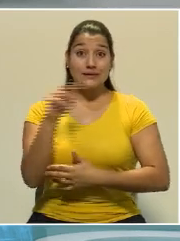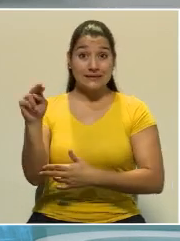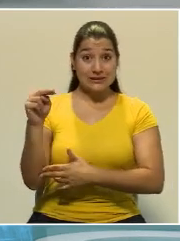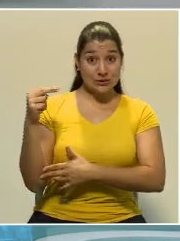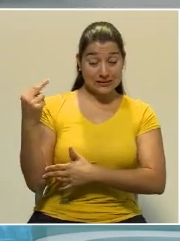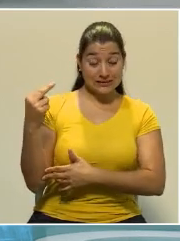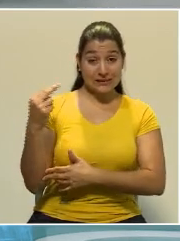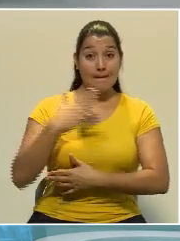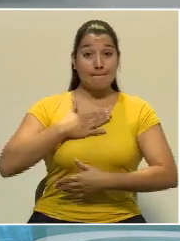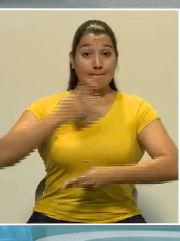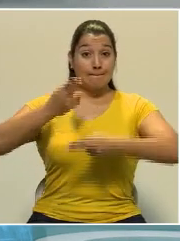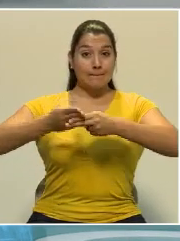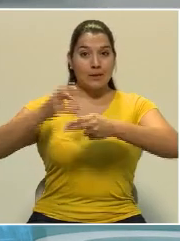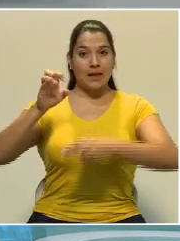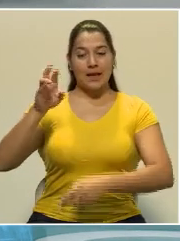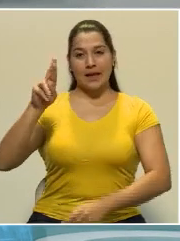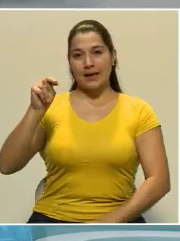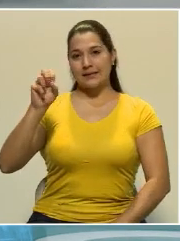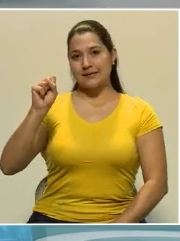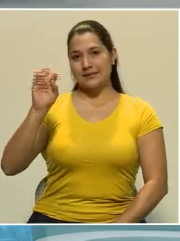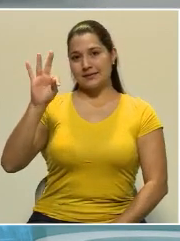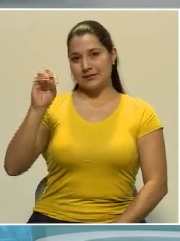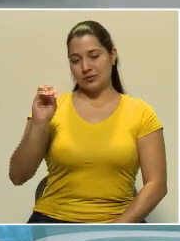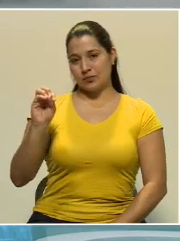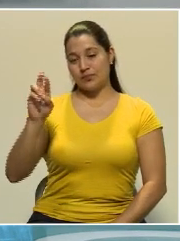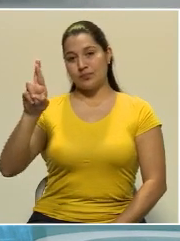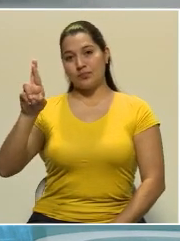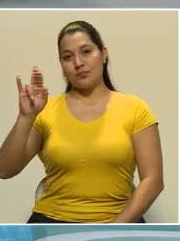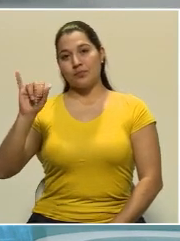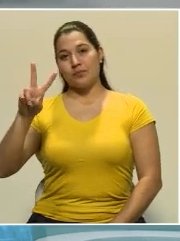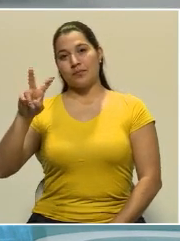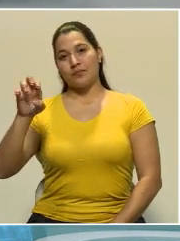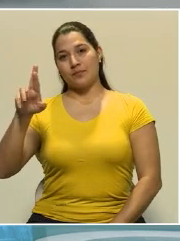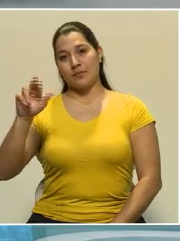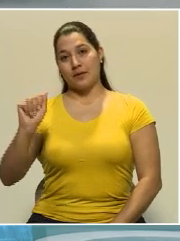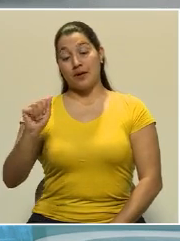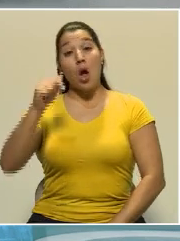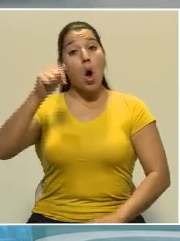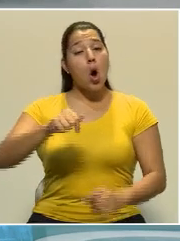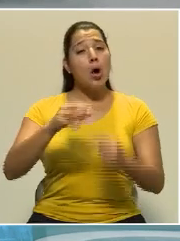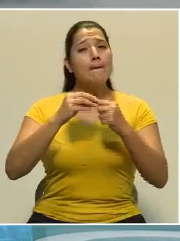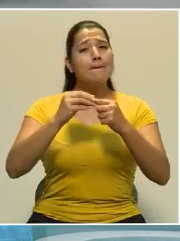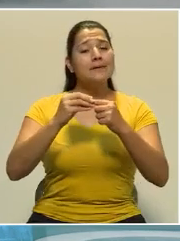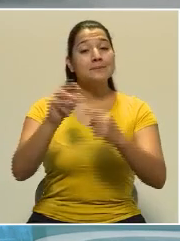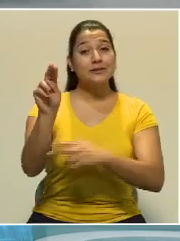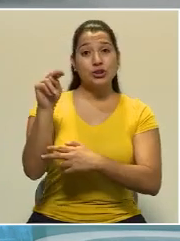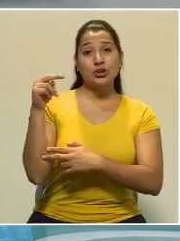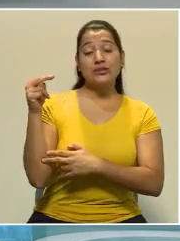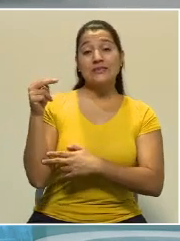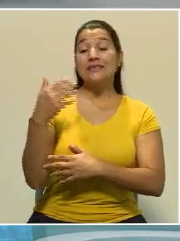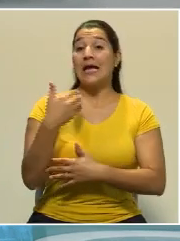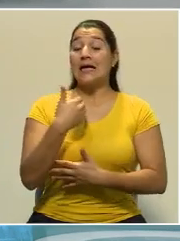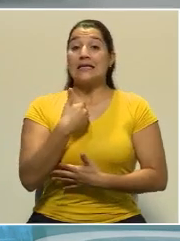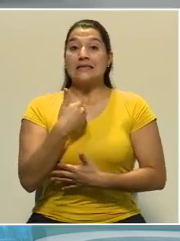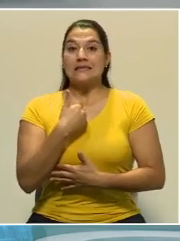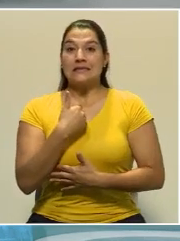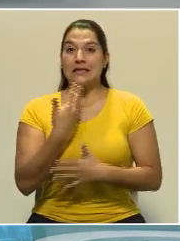nosotros. Soy Ernesto Rivera. Hoy las principales noticias tienen